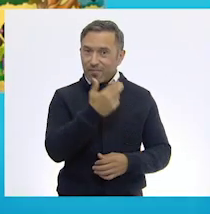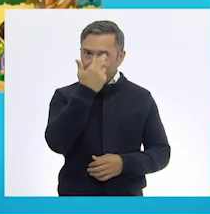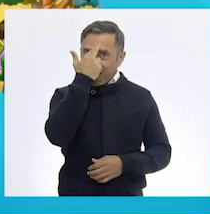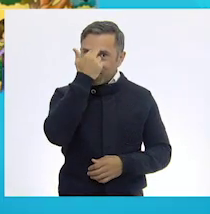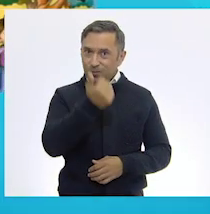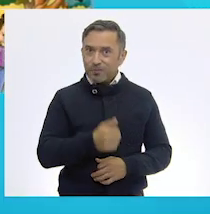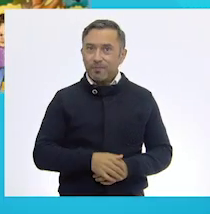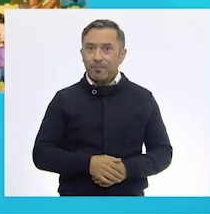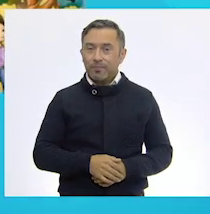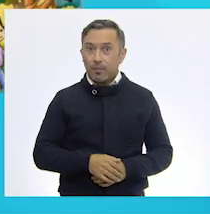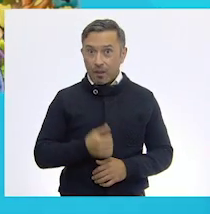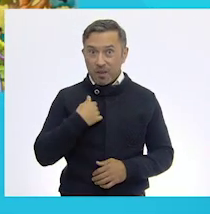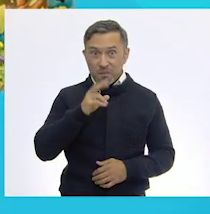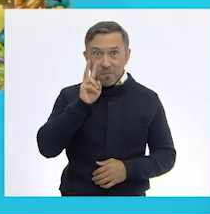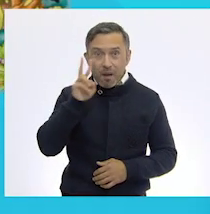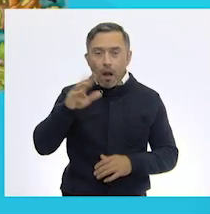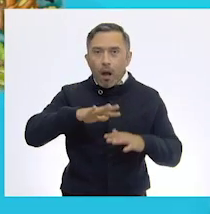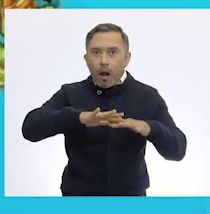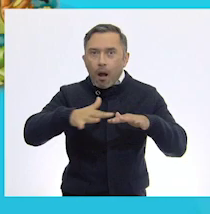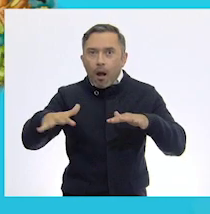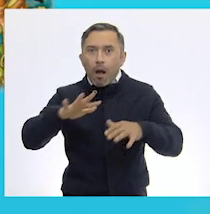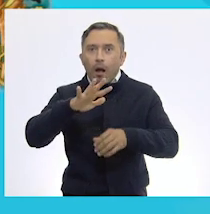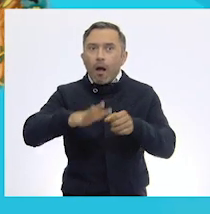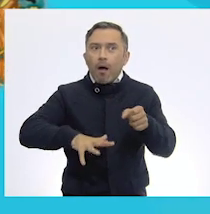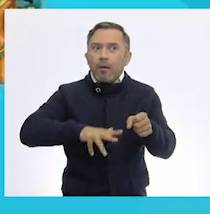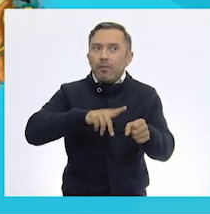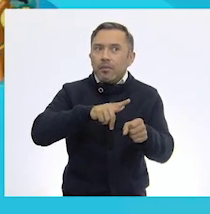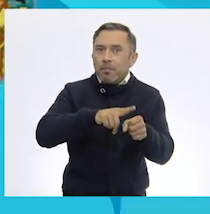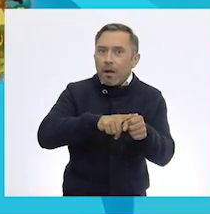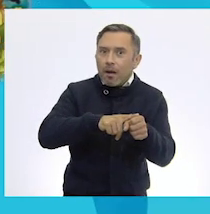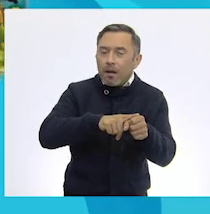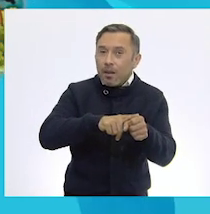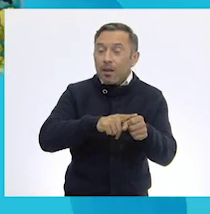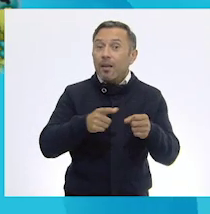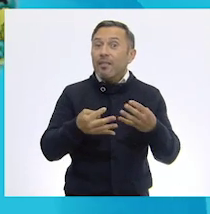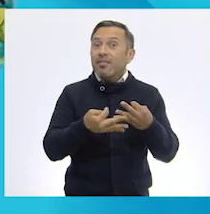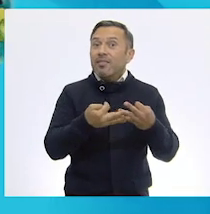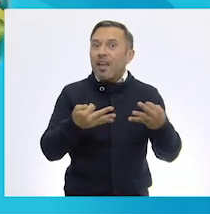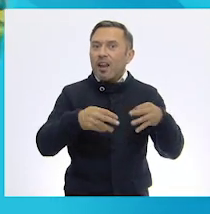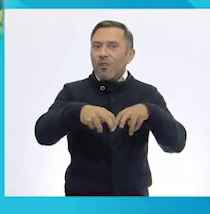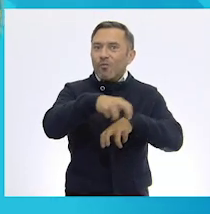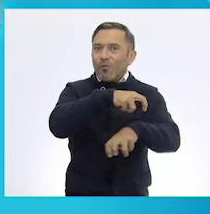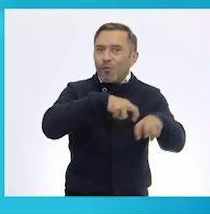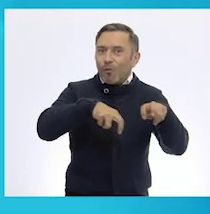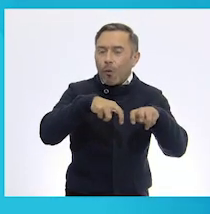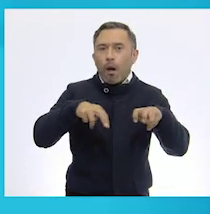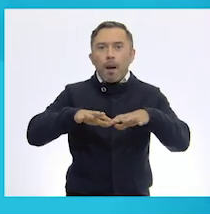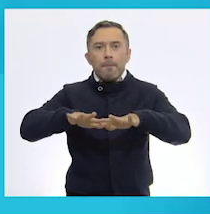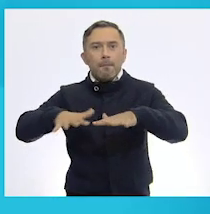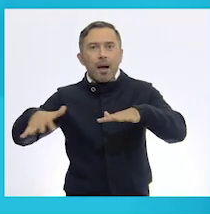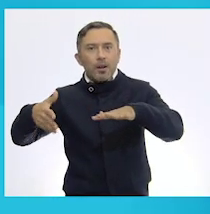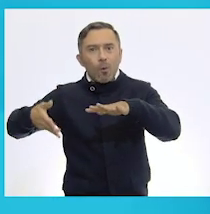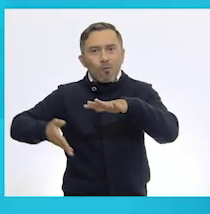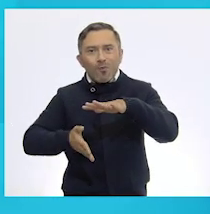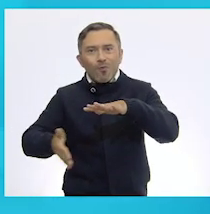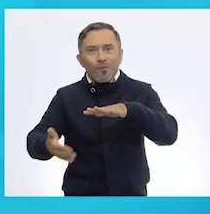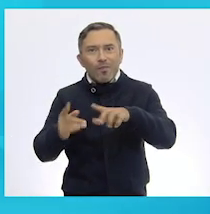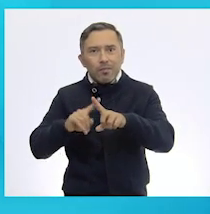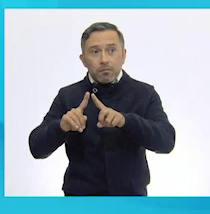Vemos que hay animales, ¿verdad? Tanto marinos como terrestres. Sí, y están muy